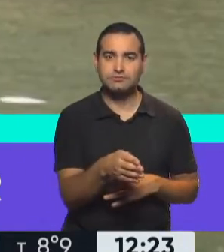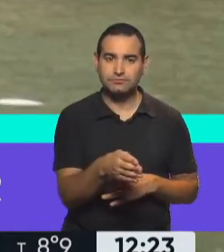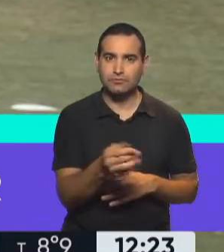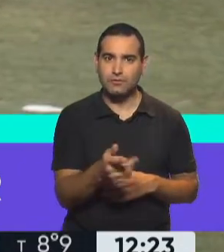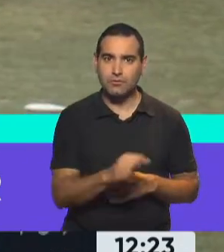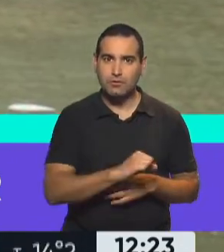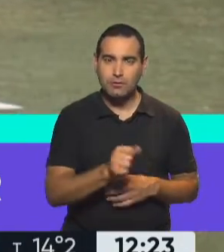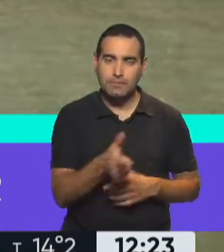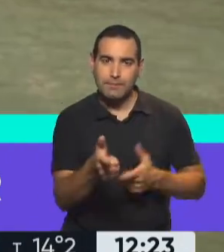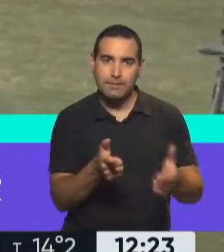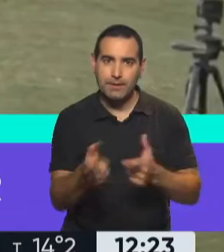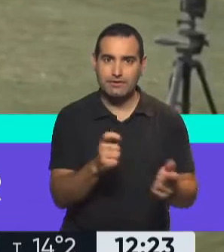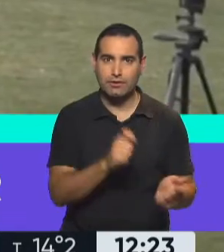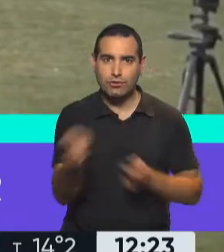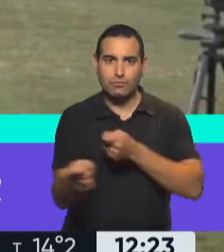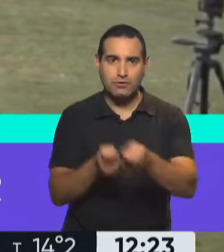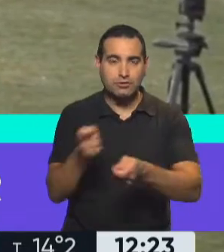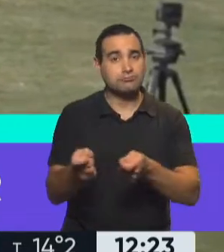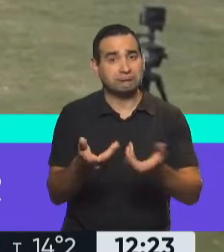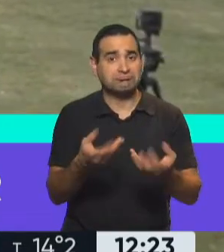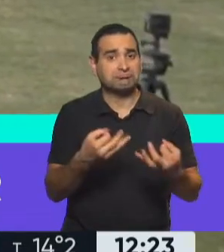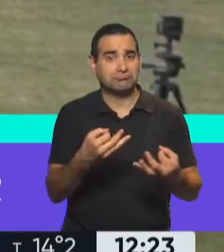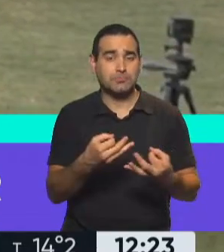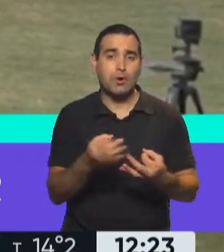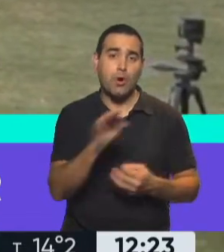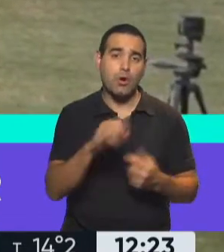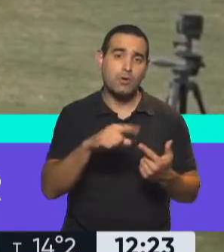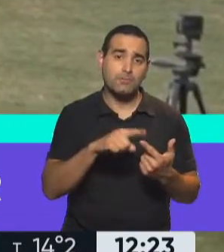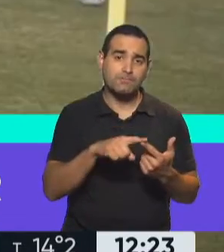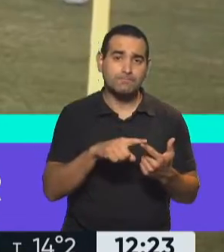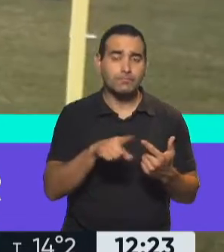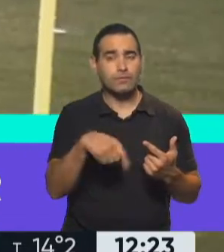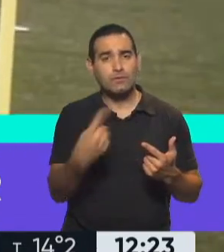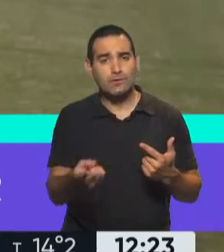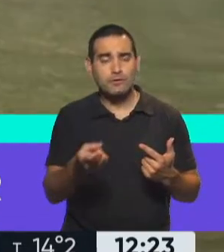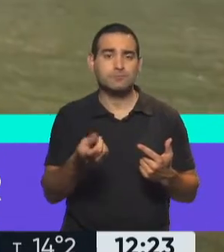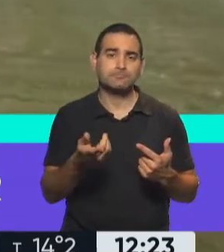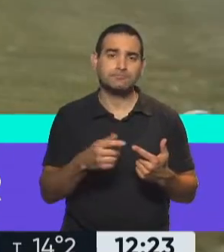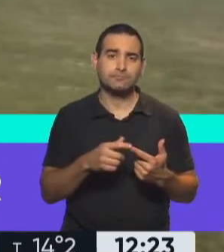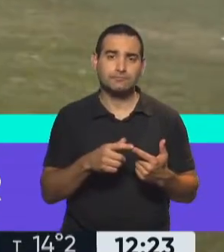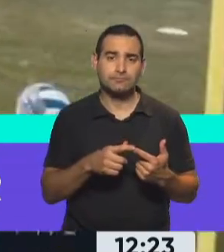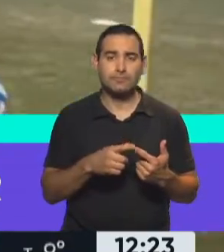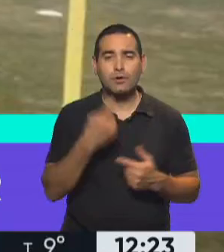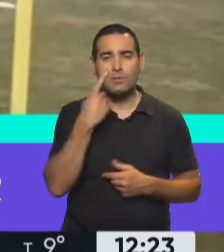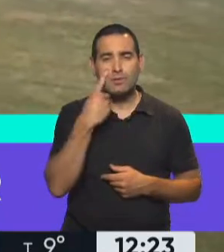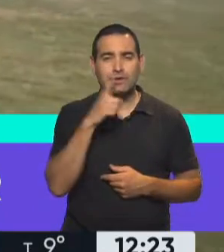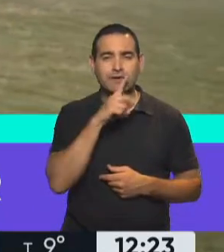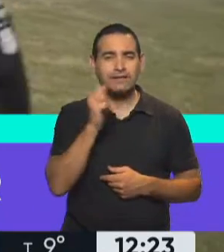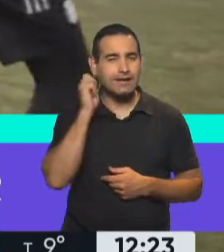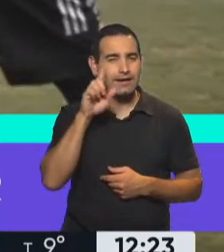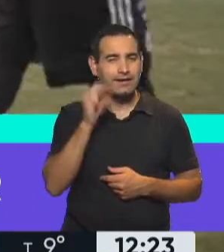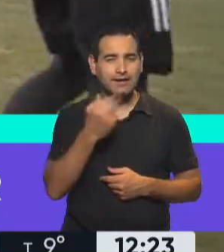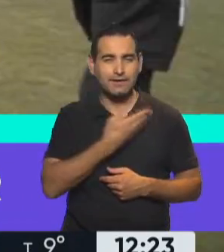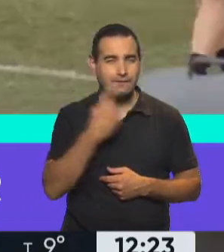de gol y asiste a sus compañeros, o un poquito más cauto y probar con Tagliafico.